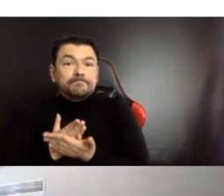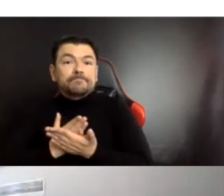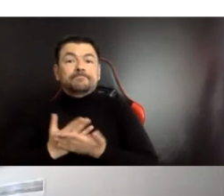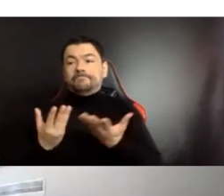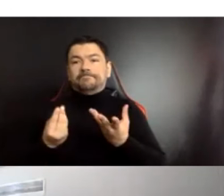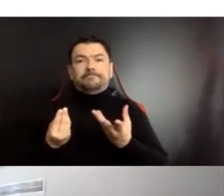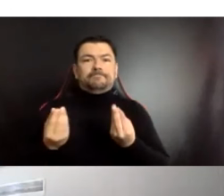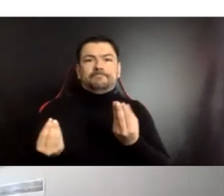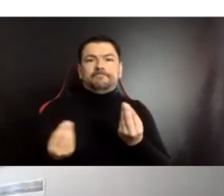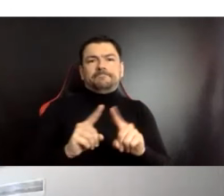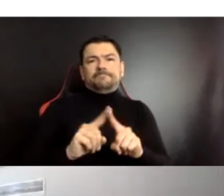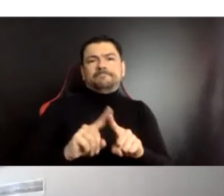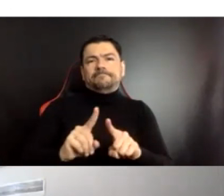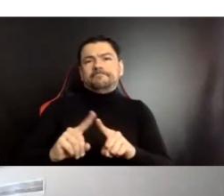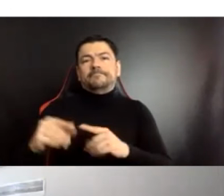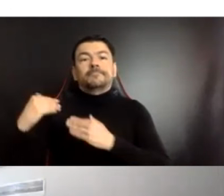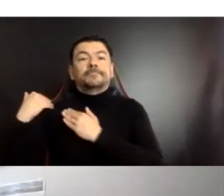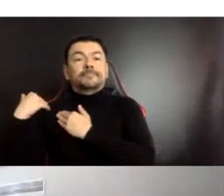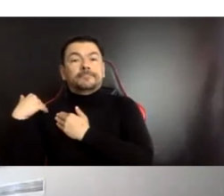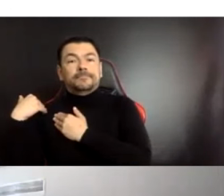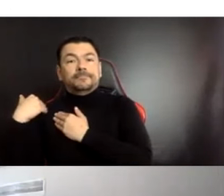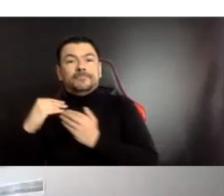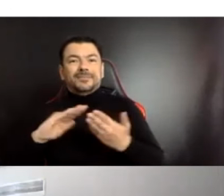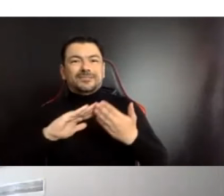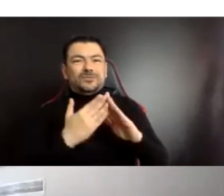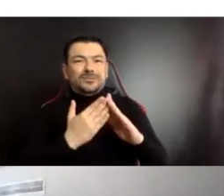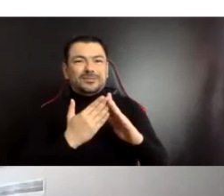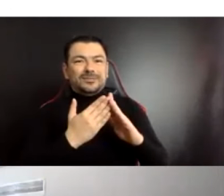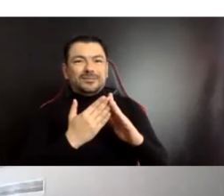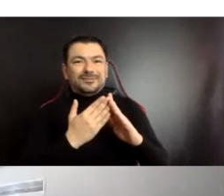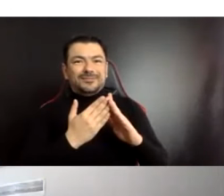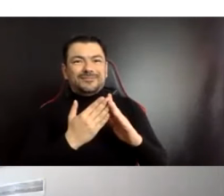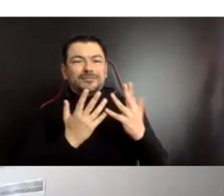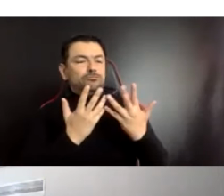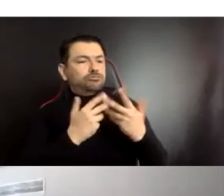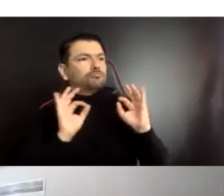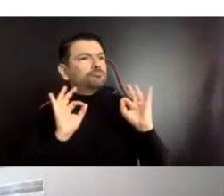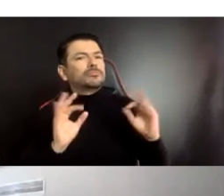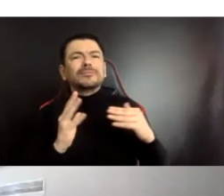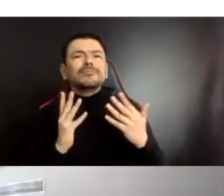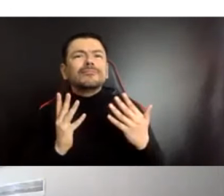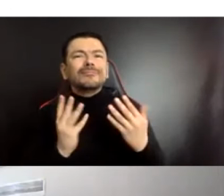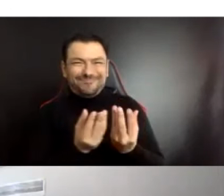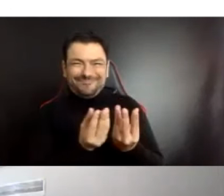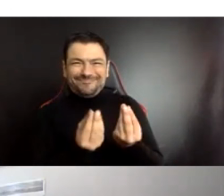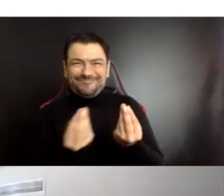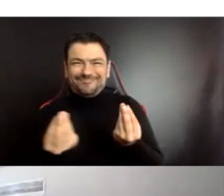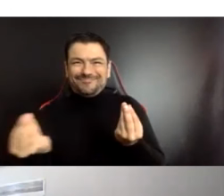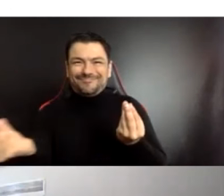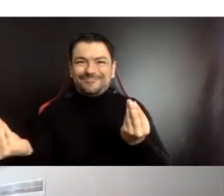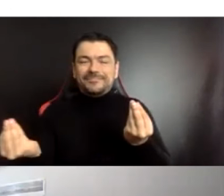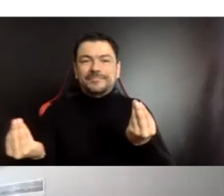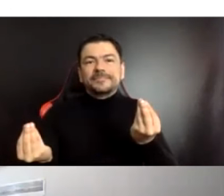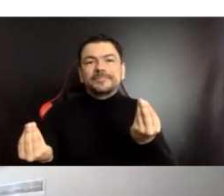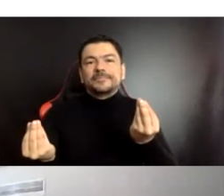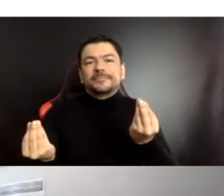que funcione la ciudad de manera adecuada, y lo que mencioné sobre la sectorialidad, la naturaleza de la multisectorialidad,